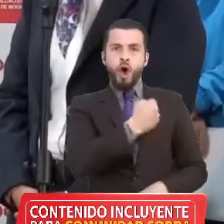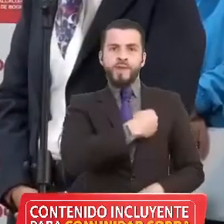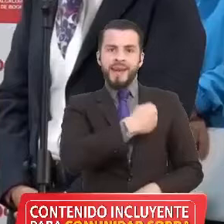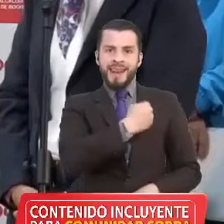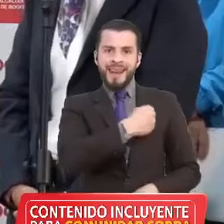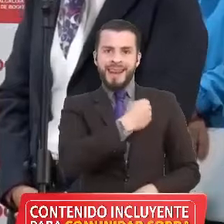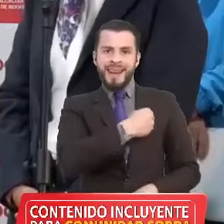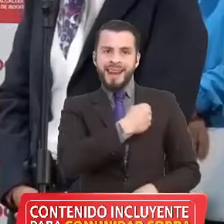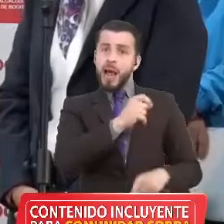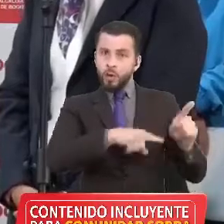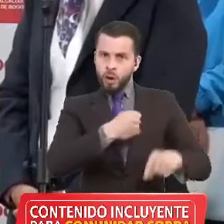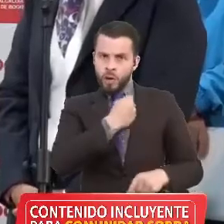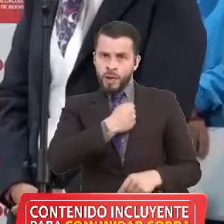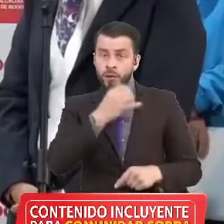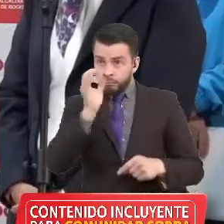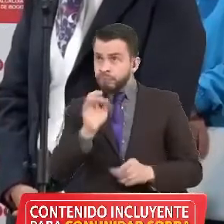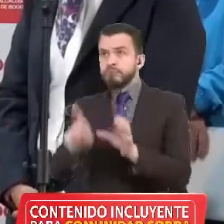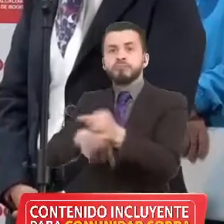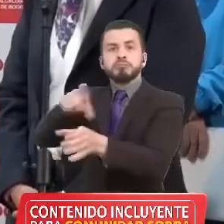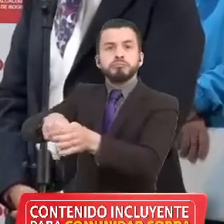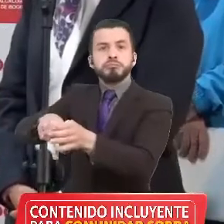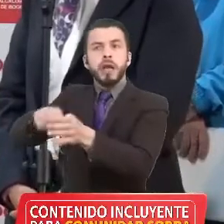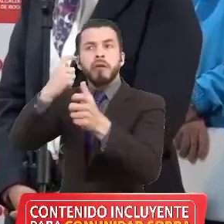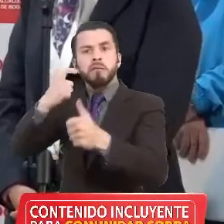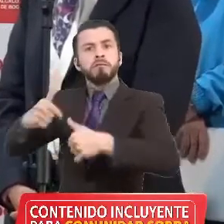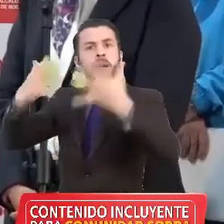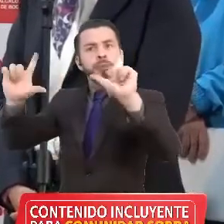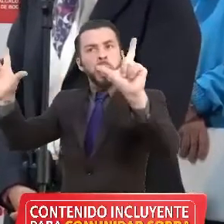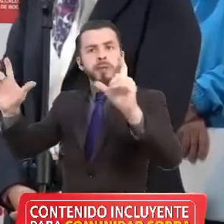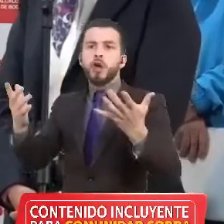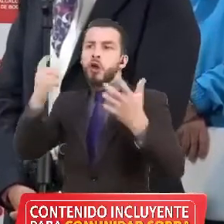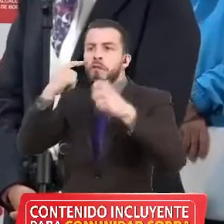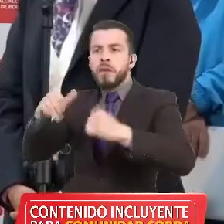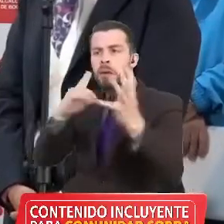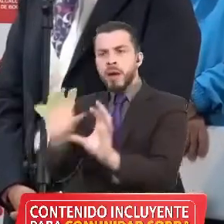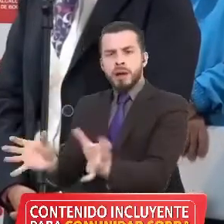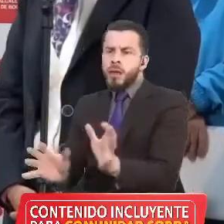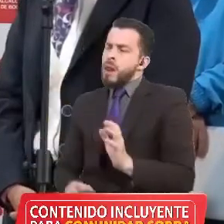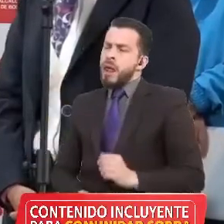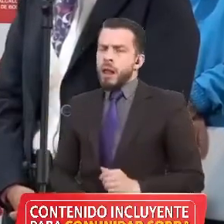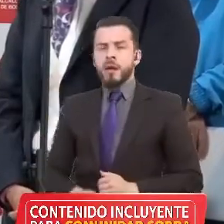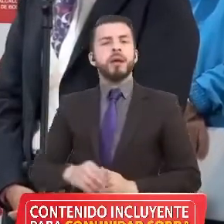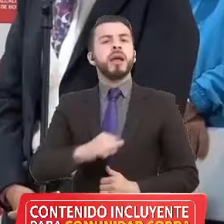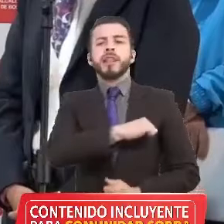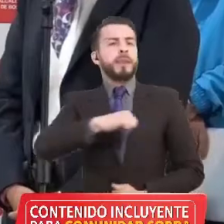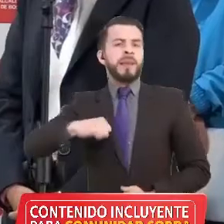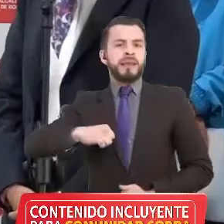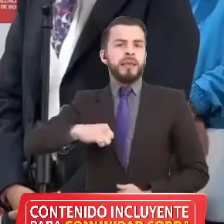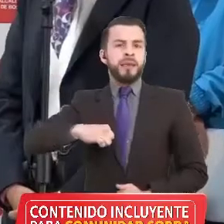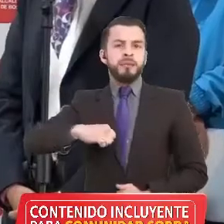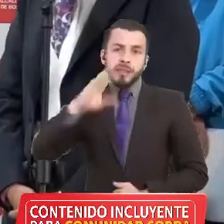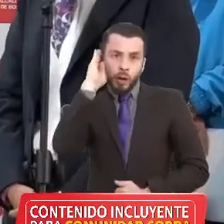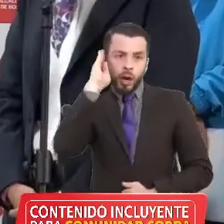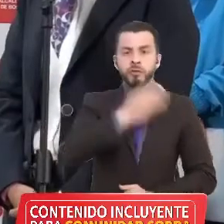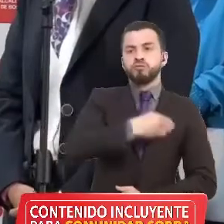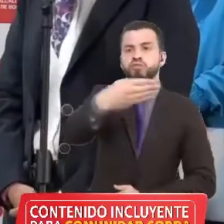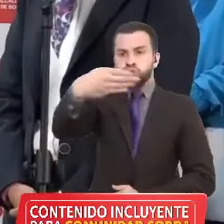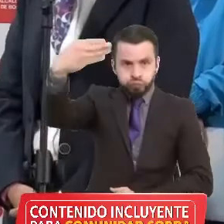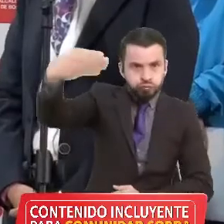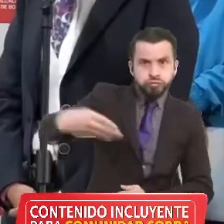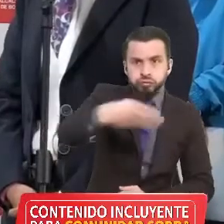independiente para proteger los derechos humanos y para documentar esta movilización cívica